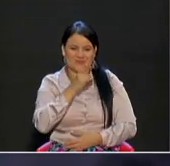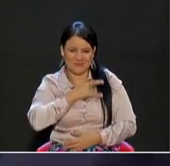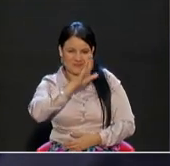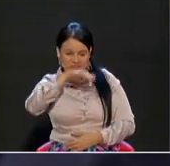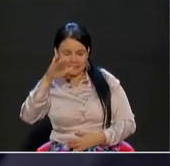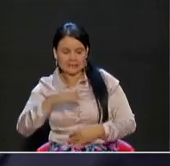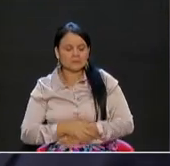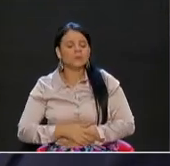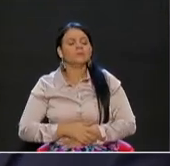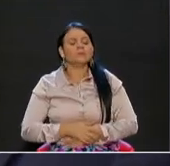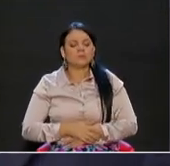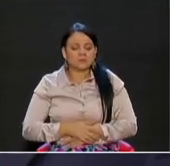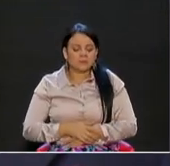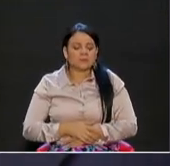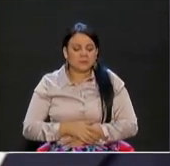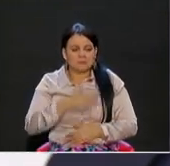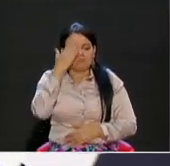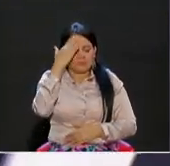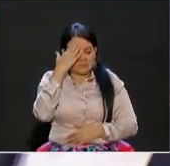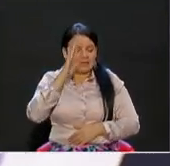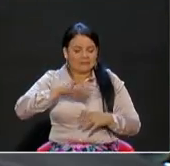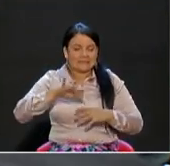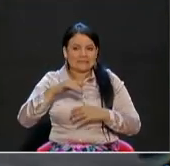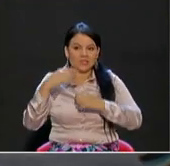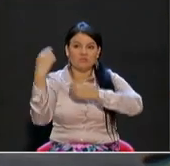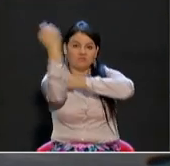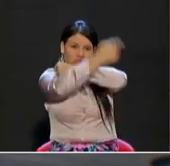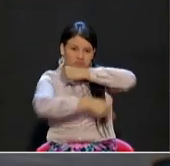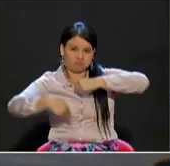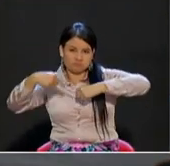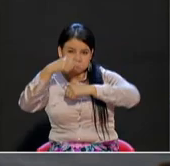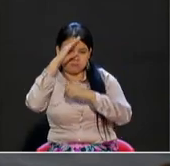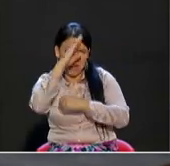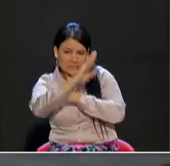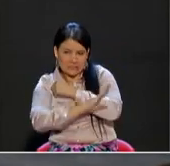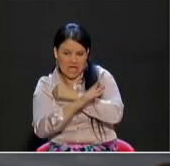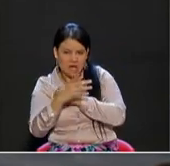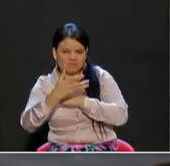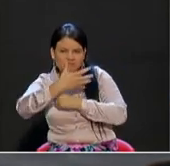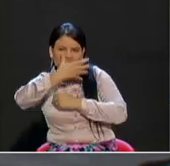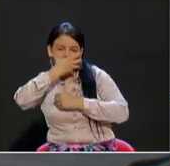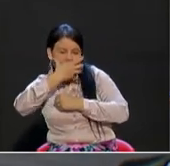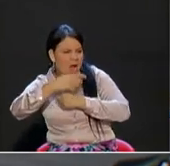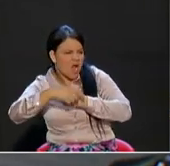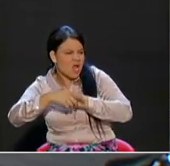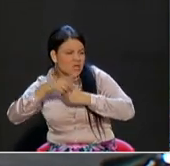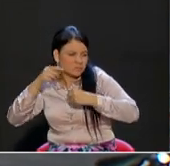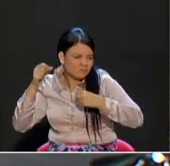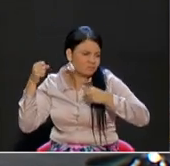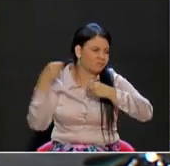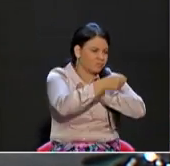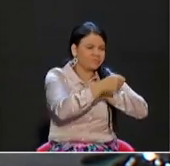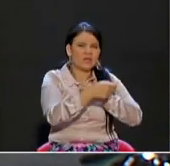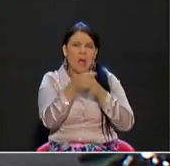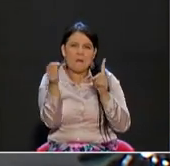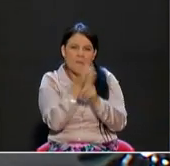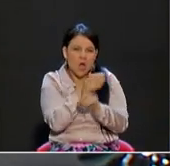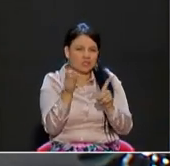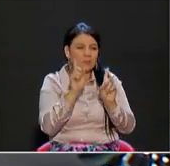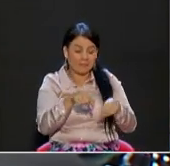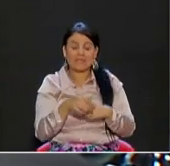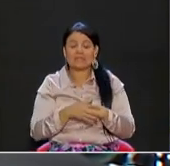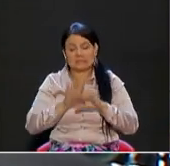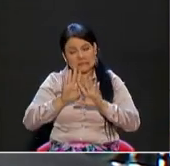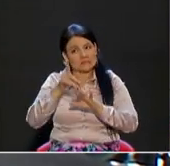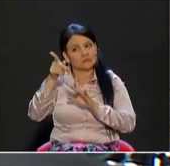actuaciones que tiene el smart yo creo que tenemos que ser escuchados y ese es el liderazgo que quiero ejercer desde la gobernación de antioquia poder